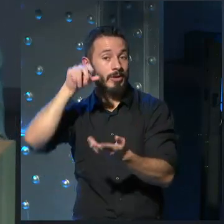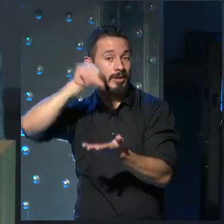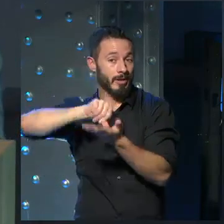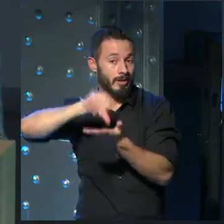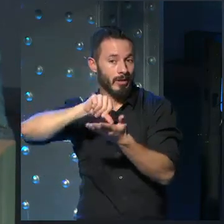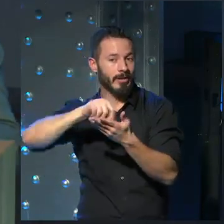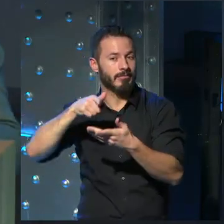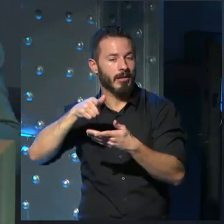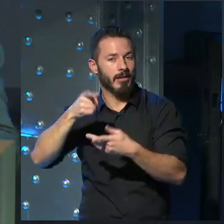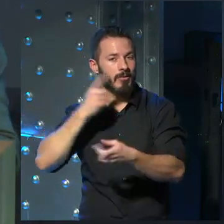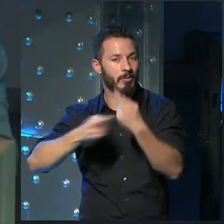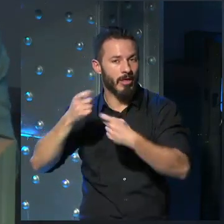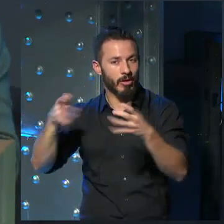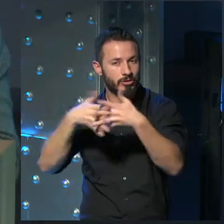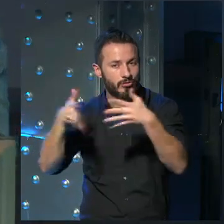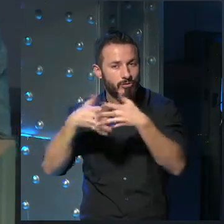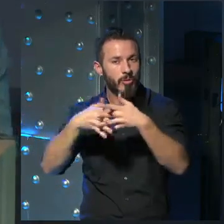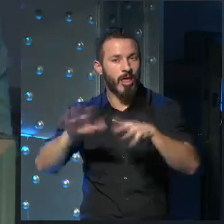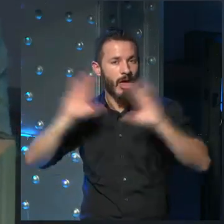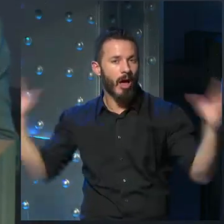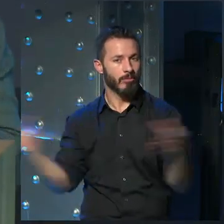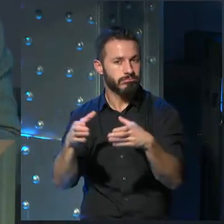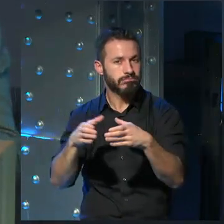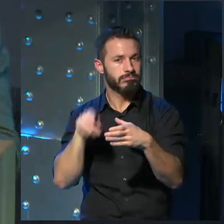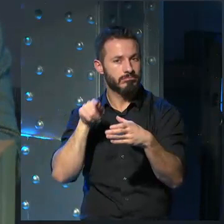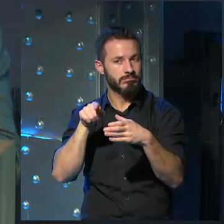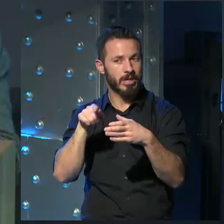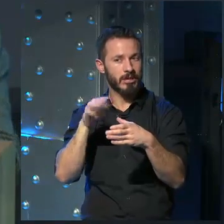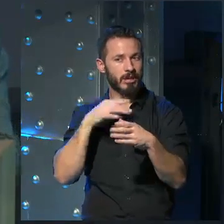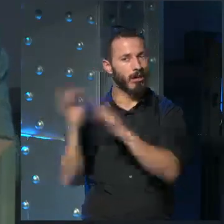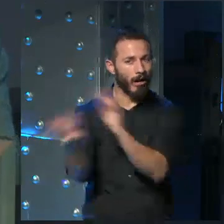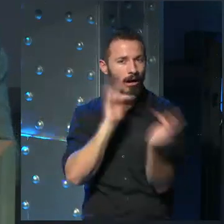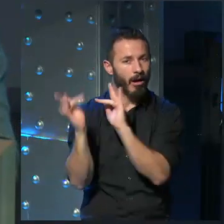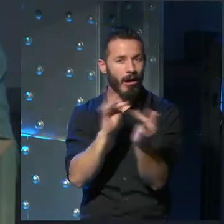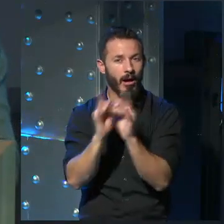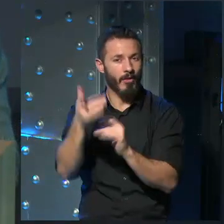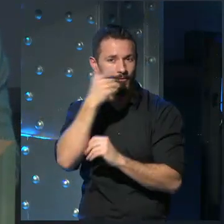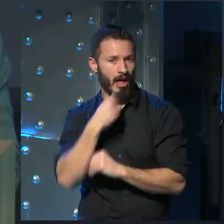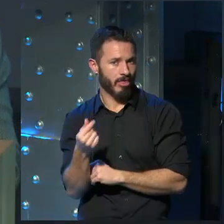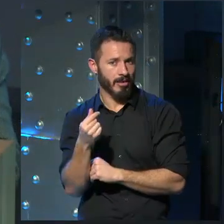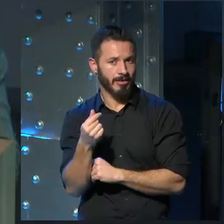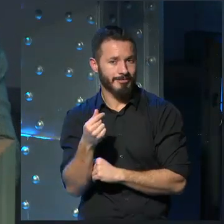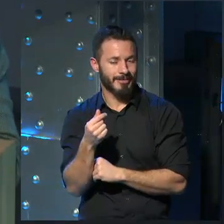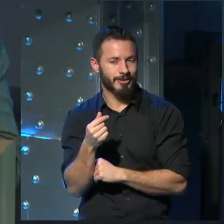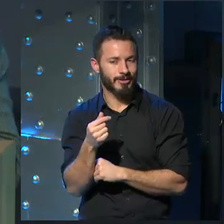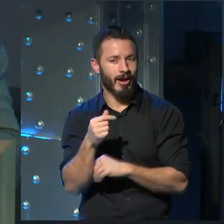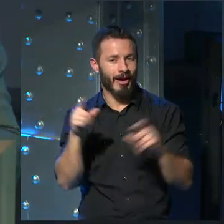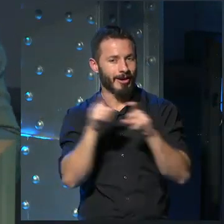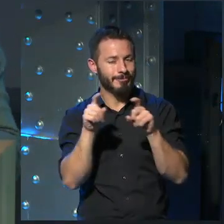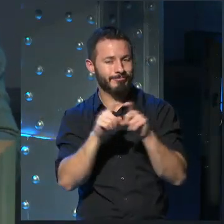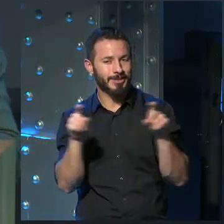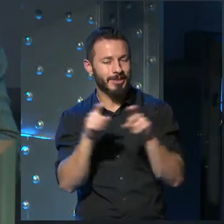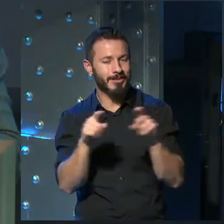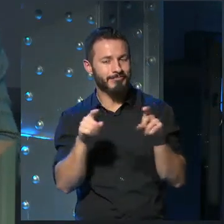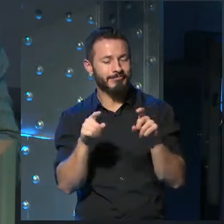información estructurada, agrupada y en la que es fácil conectar con otros agentes, va a permitir que